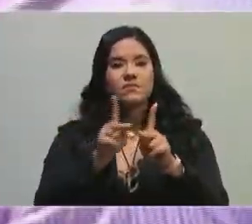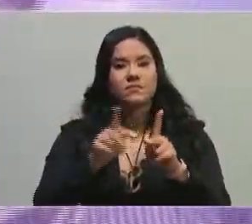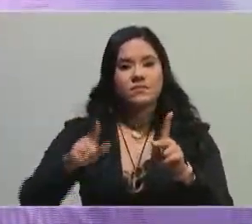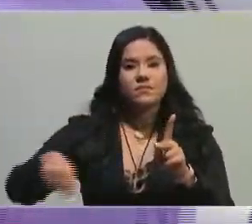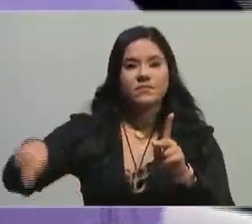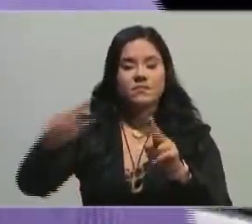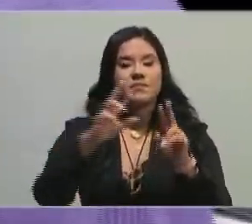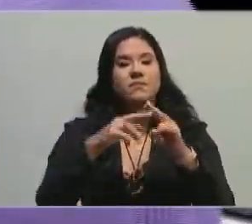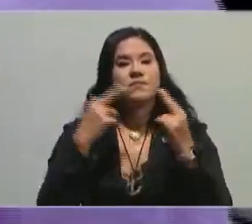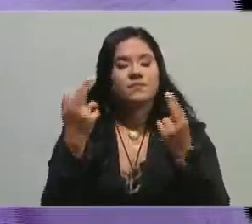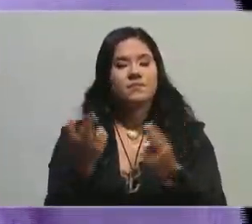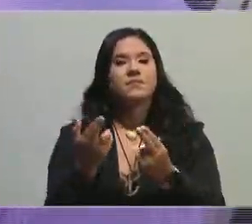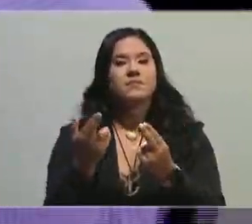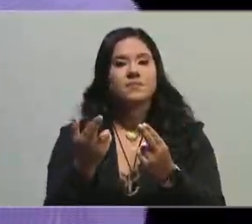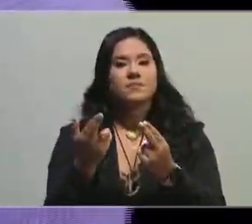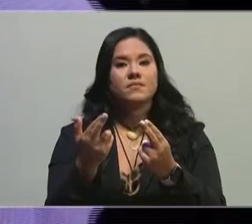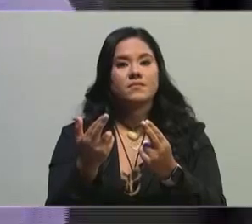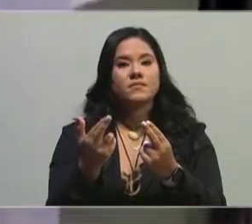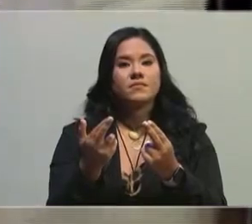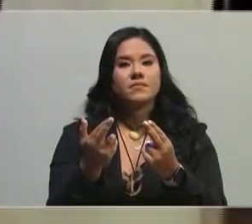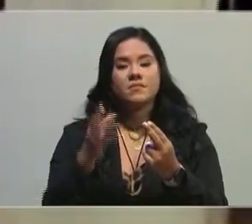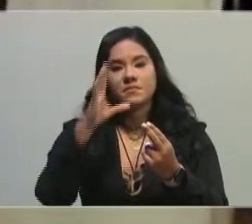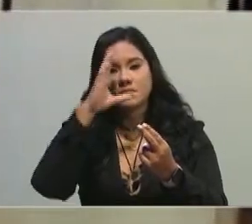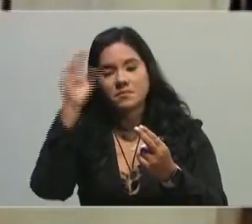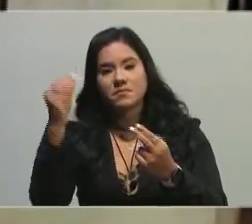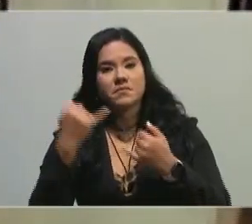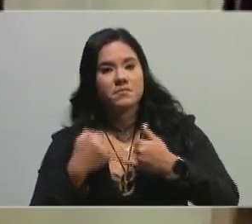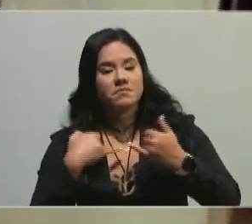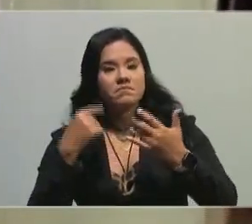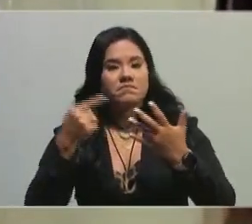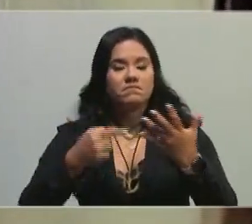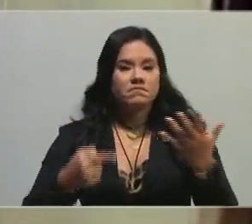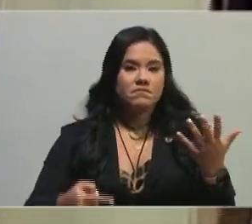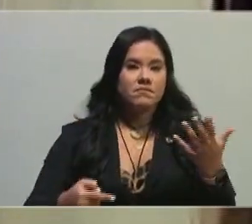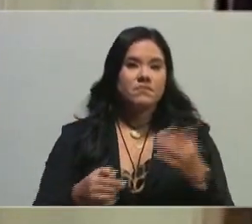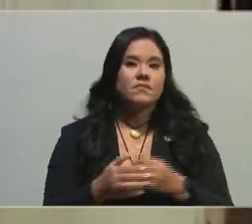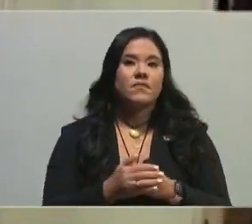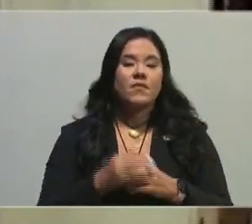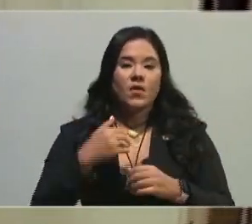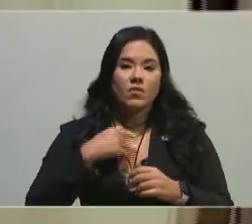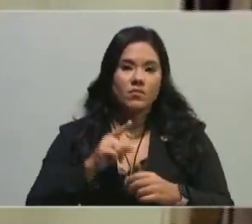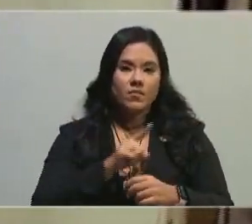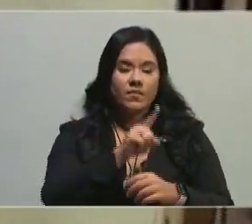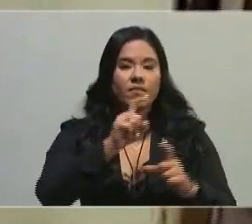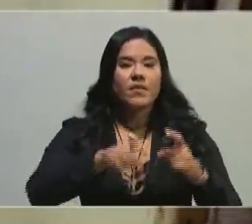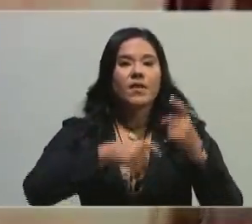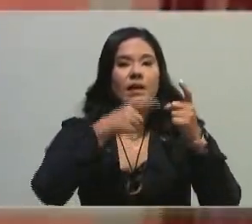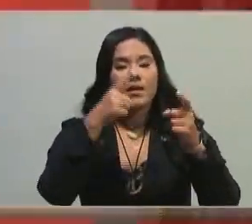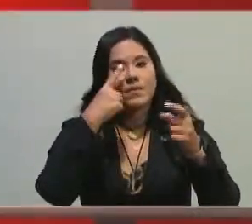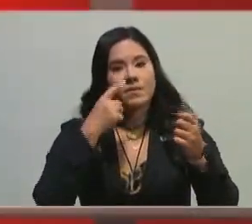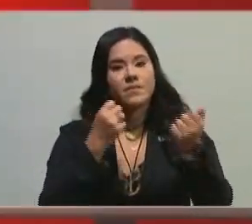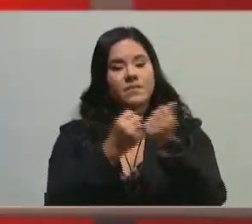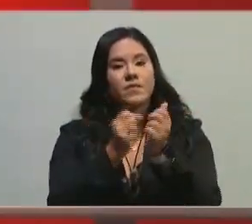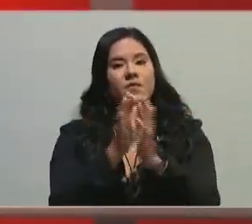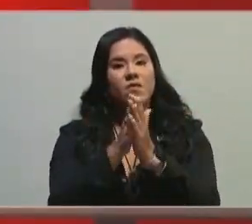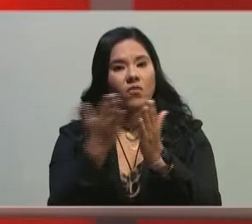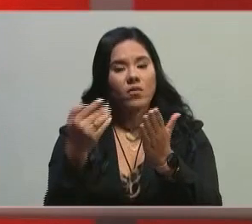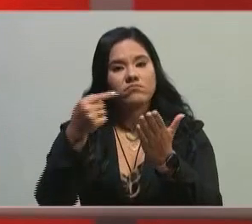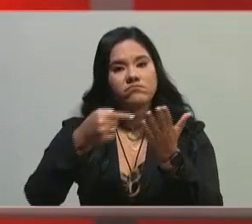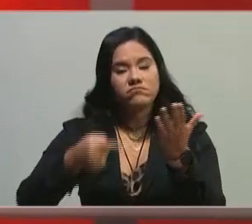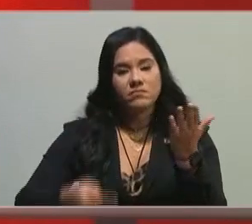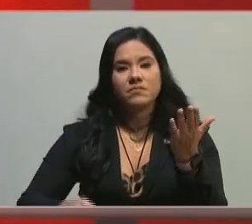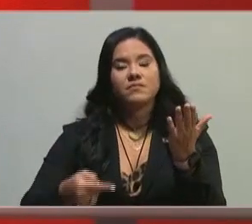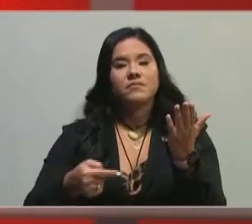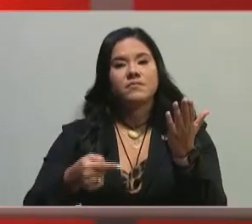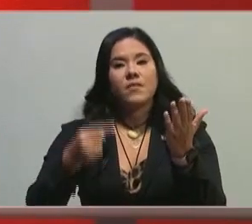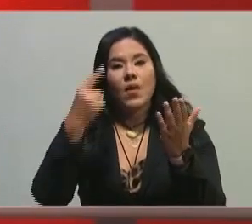reúne también con los muchachos de los barrios eh y damos adiestramiento damos curso también